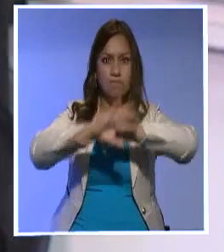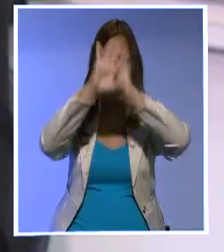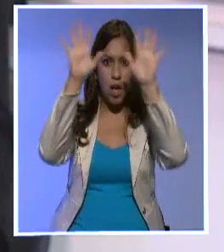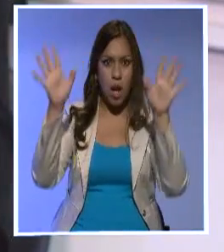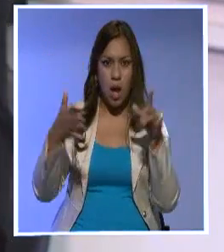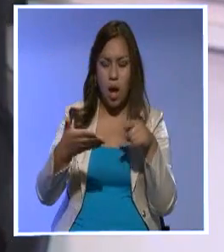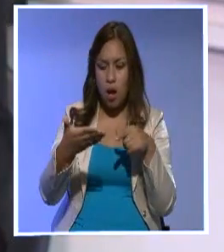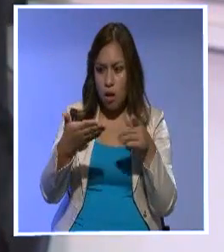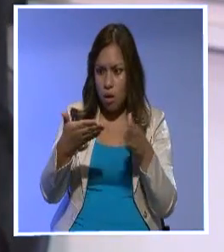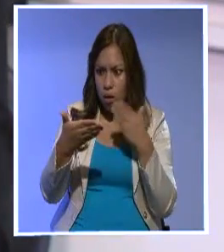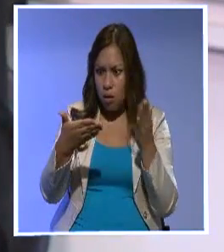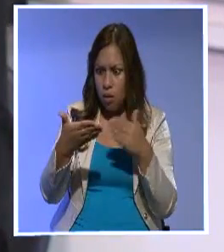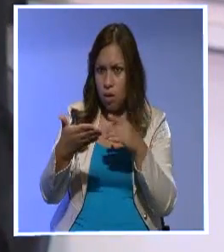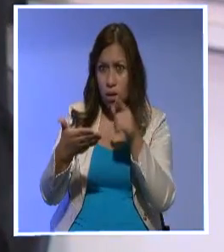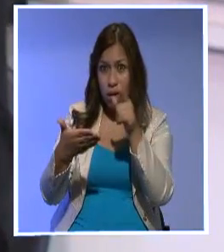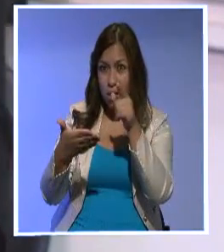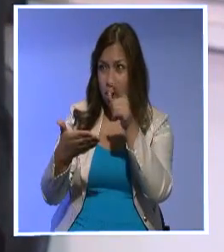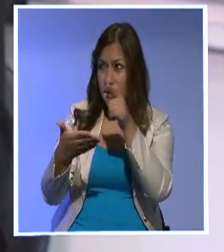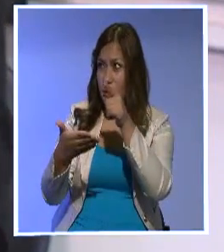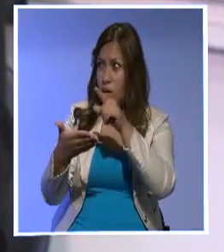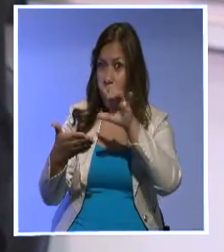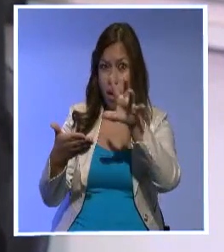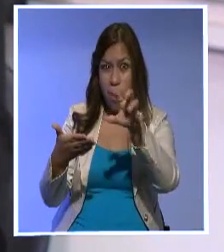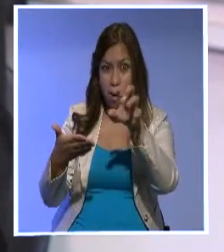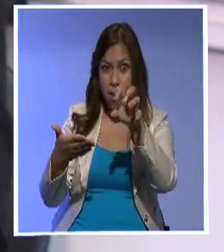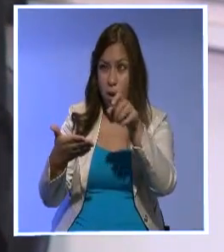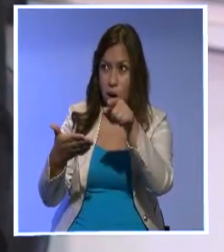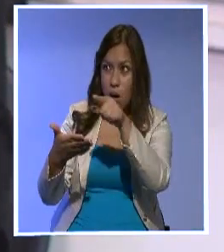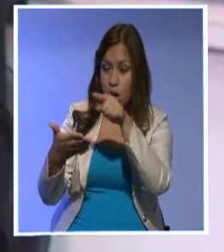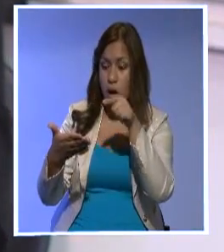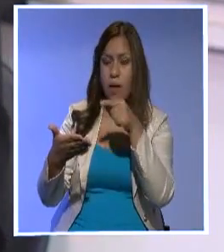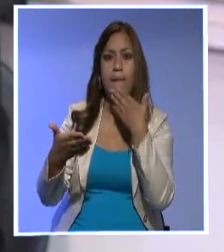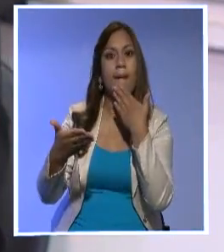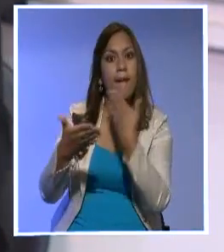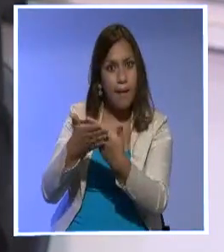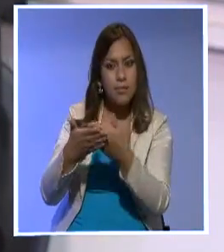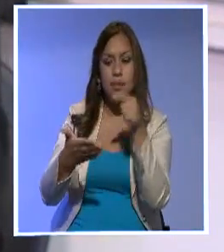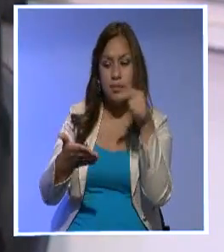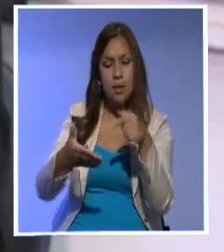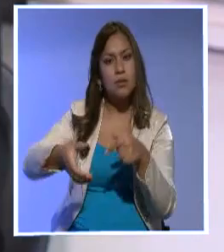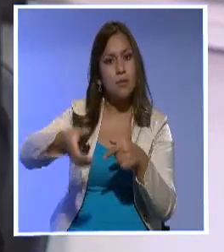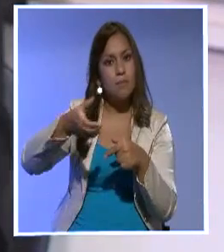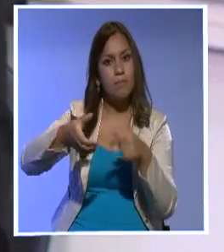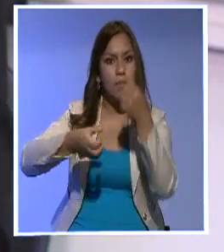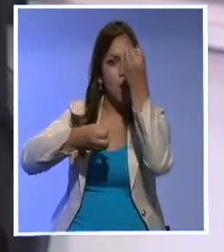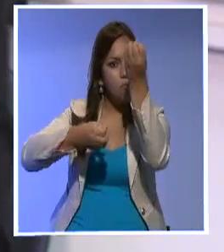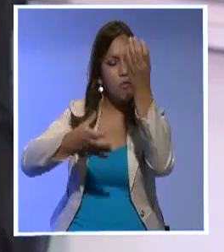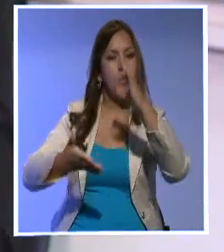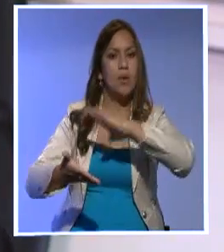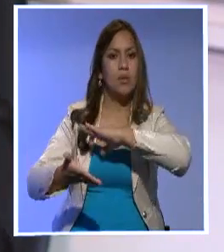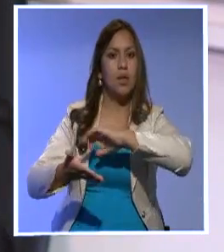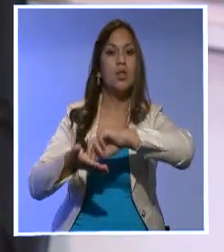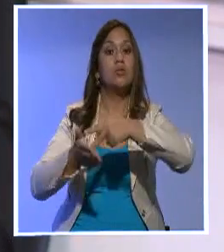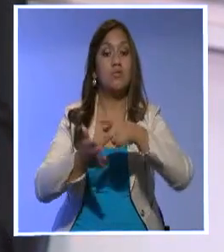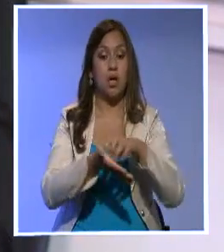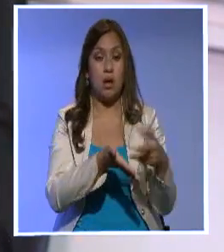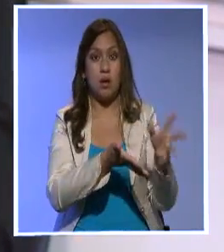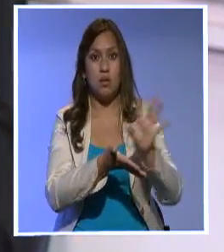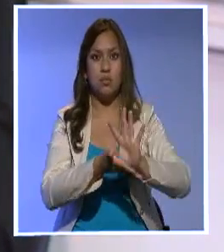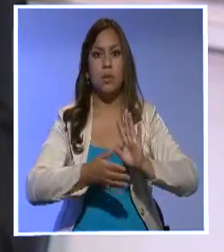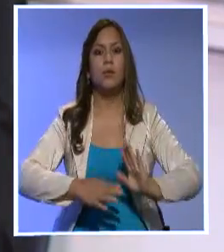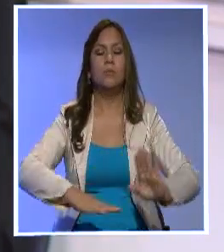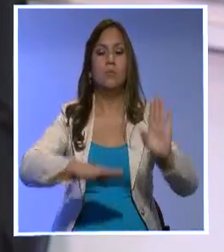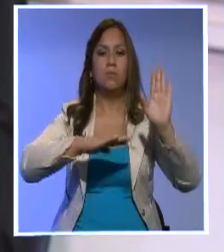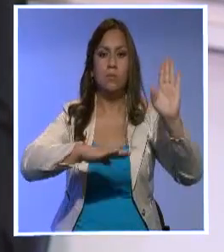eso sin duda alguna saber que el papel y el trabajo de la asamblea nacional realmente está muy comprometido con los derechos que